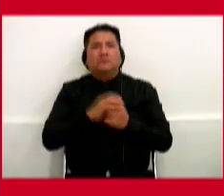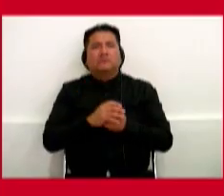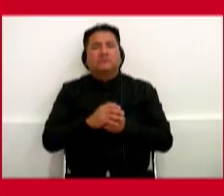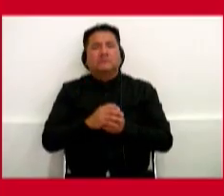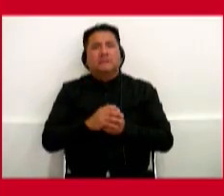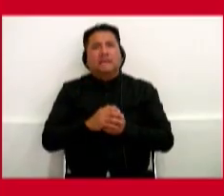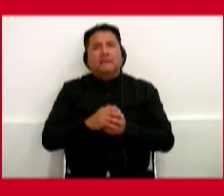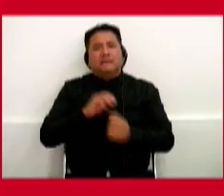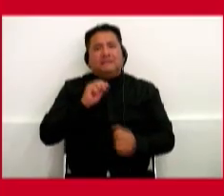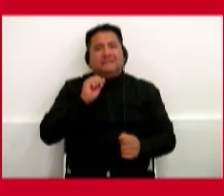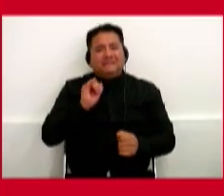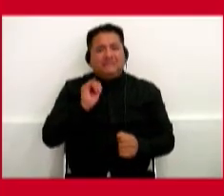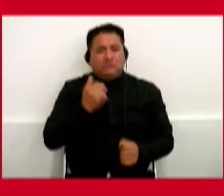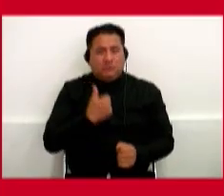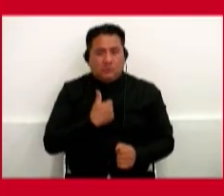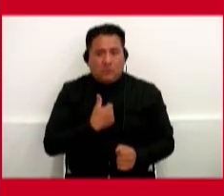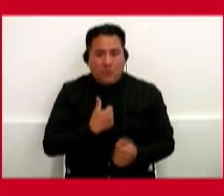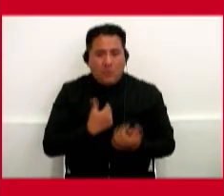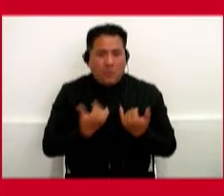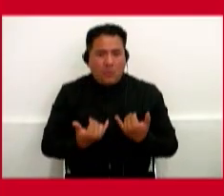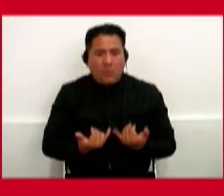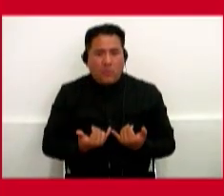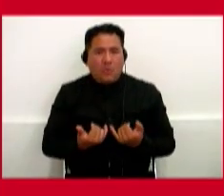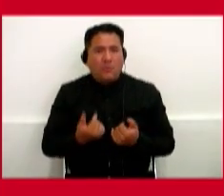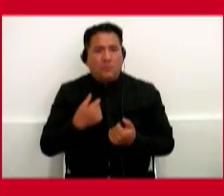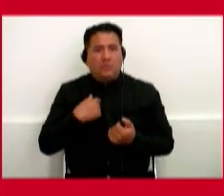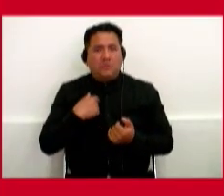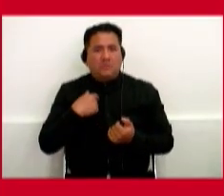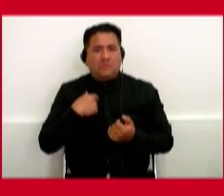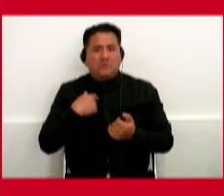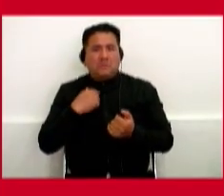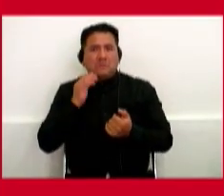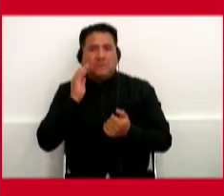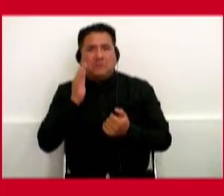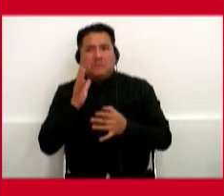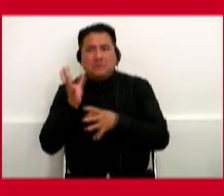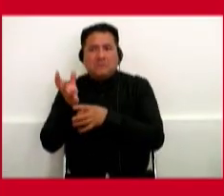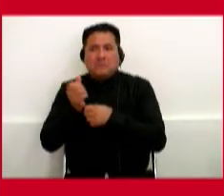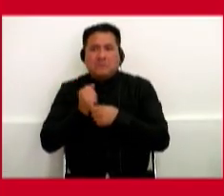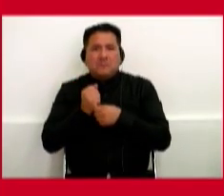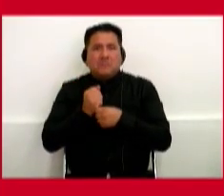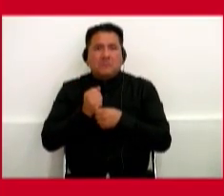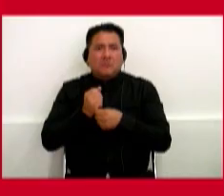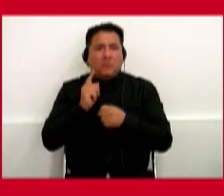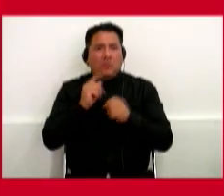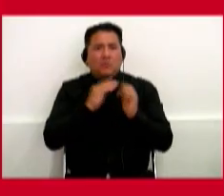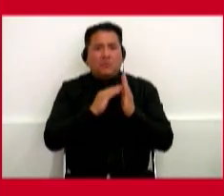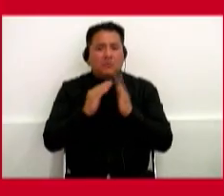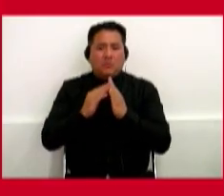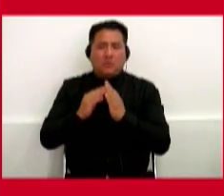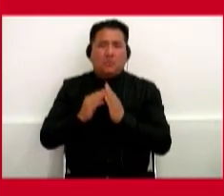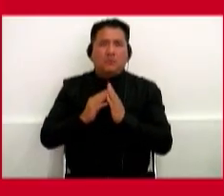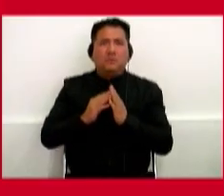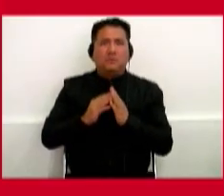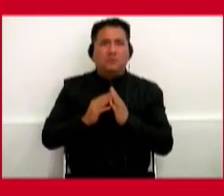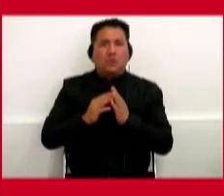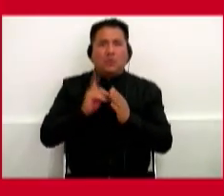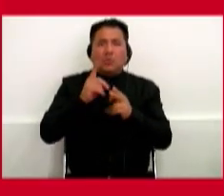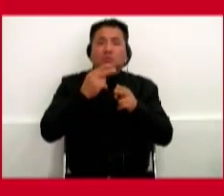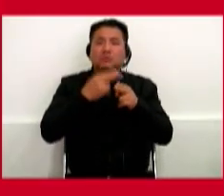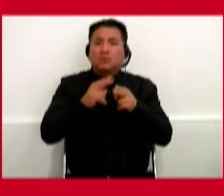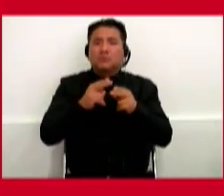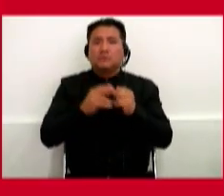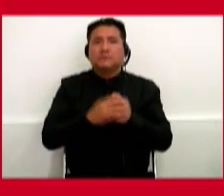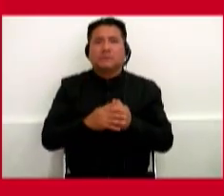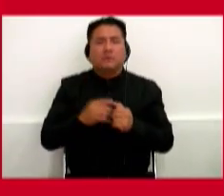si yo hoy día, por ejemplo, en el caso de subterránea, voy a sacar un caserón o un stope, tengo que ver si ese stope hoy día me conviene